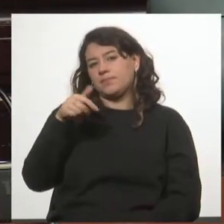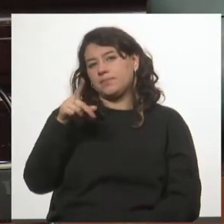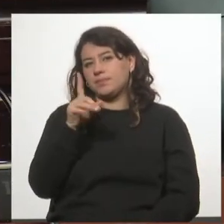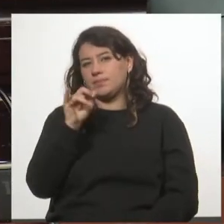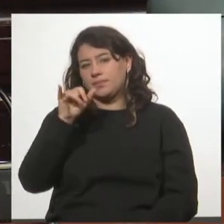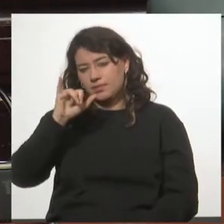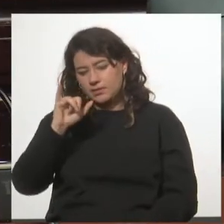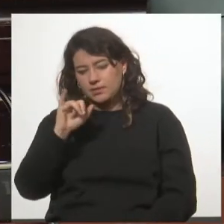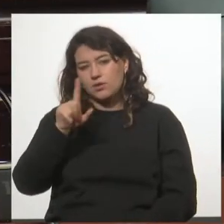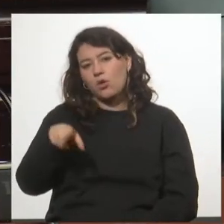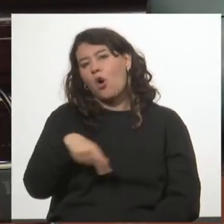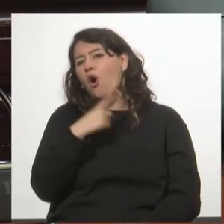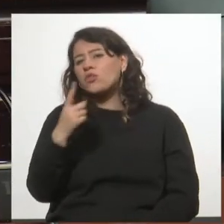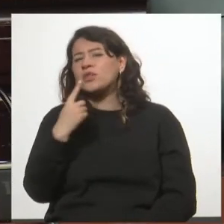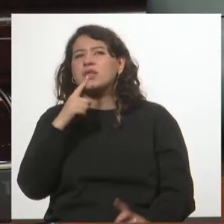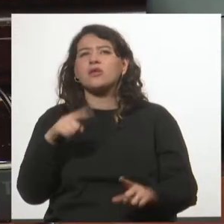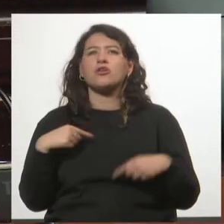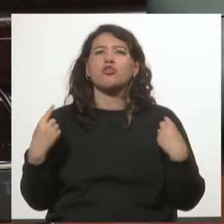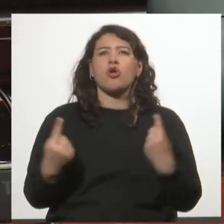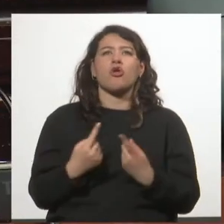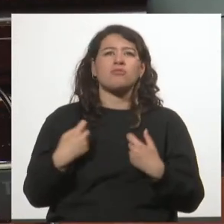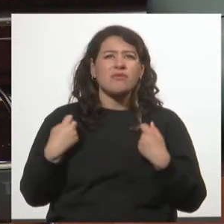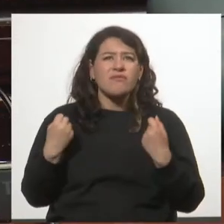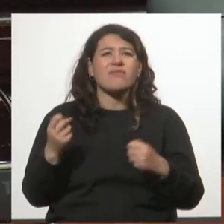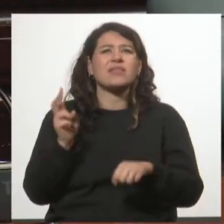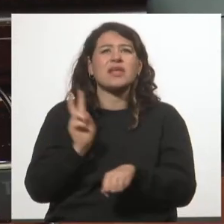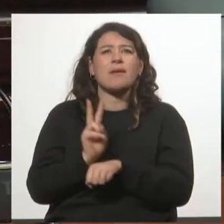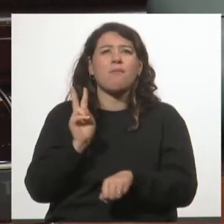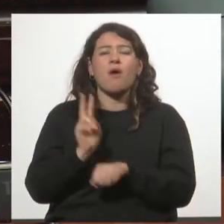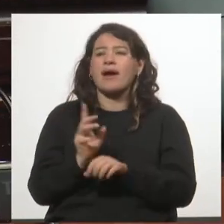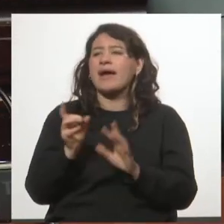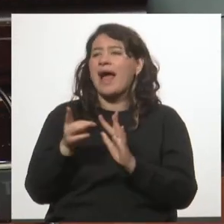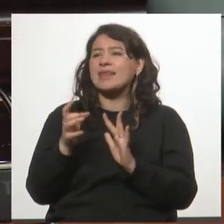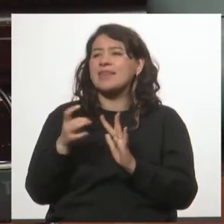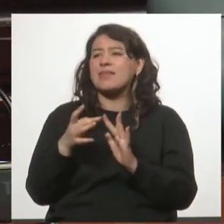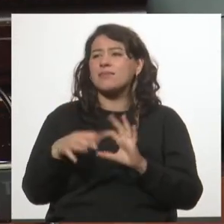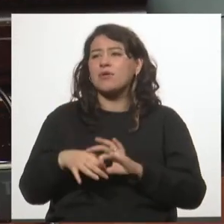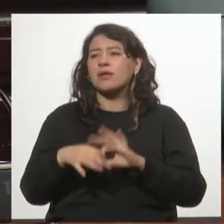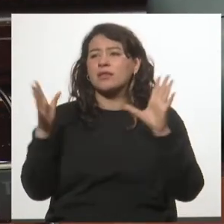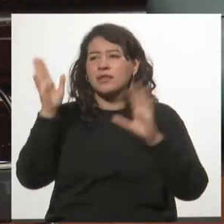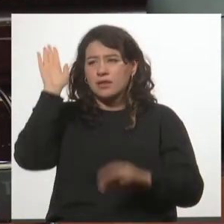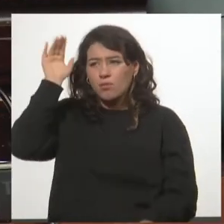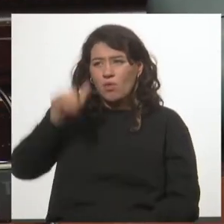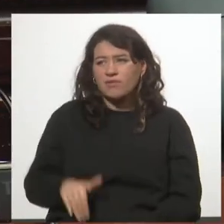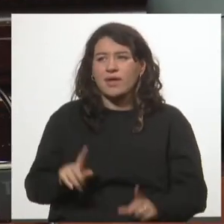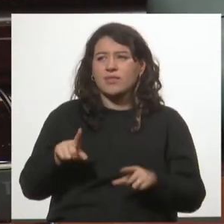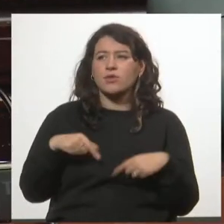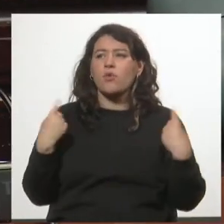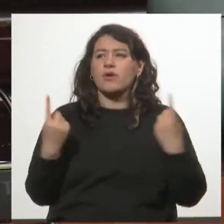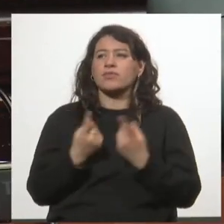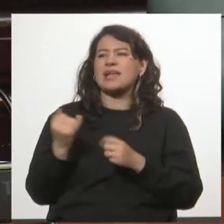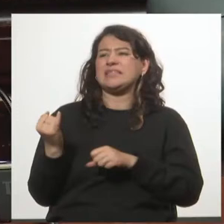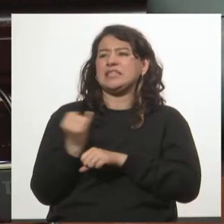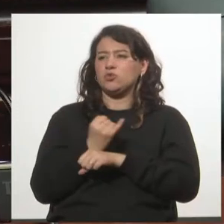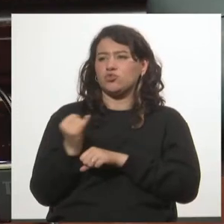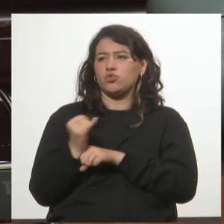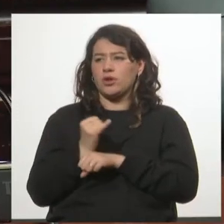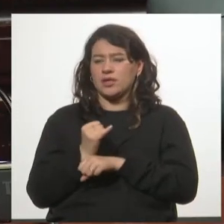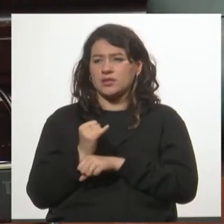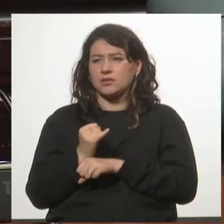se dice somos y seremos firmes defensores de la calidad democrática y republicana de nuestras instituciones